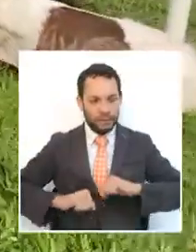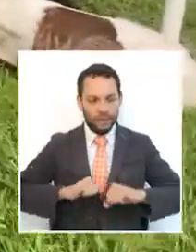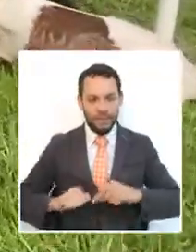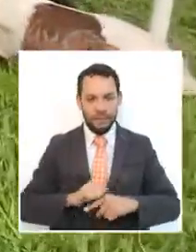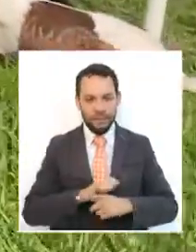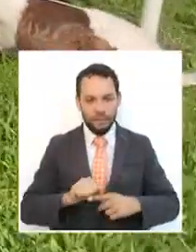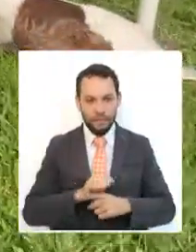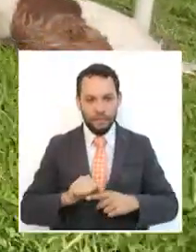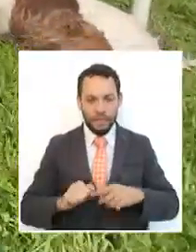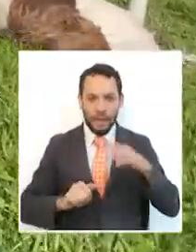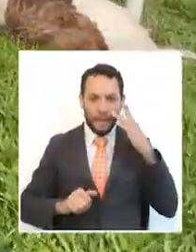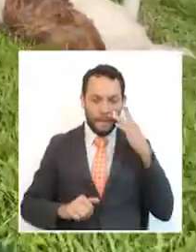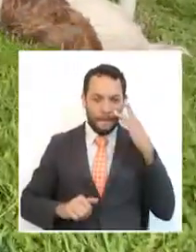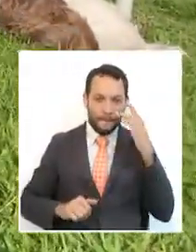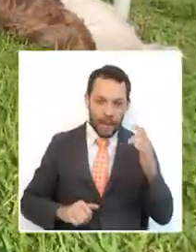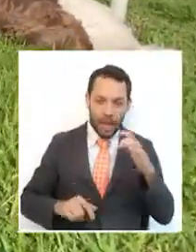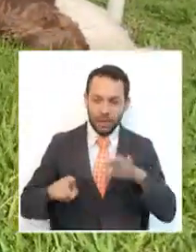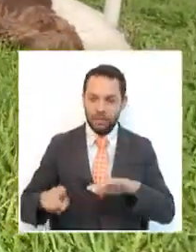este patrón